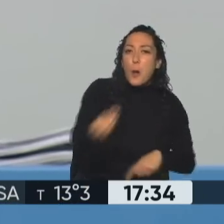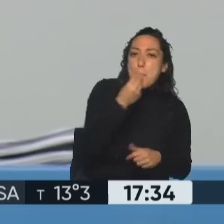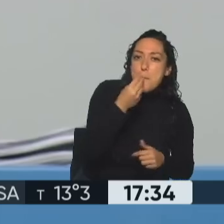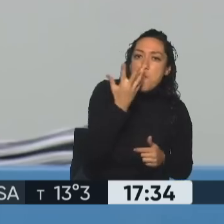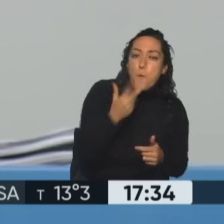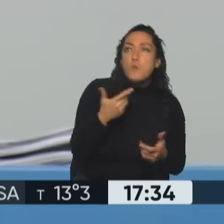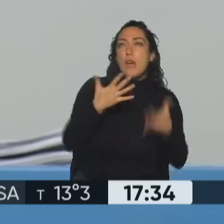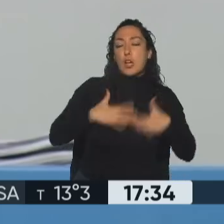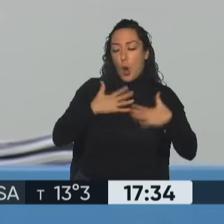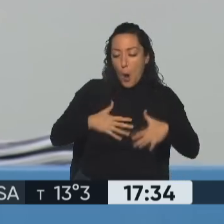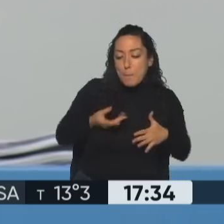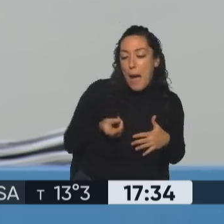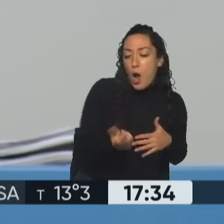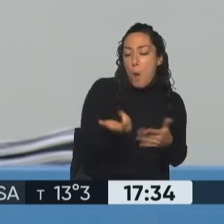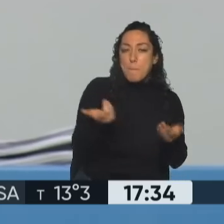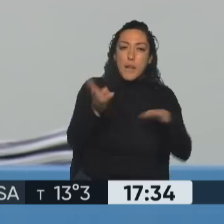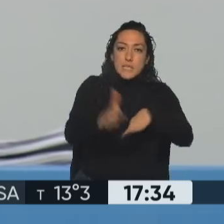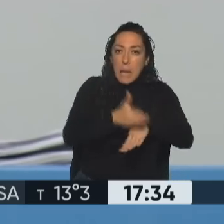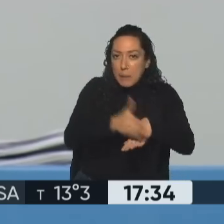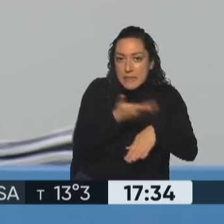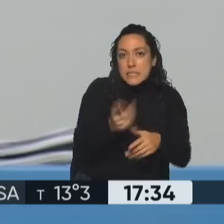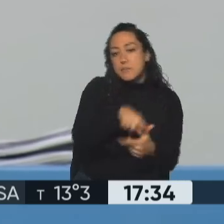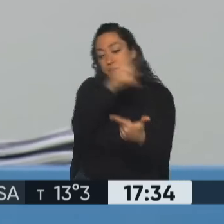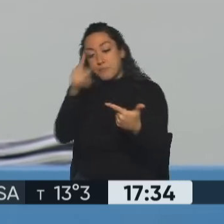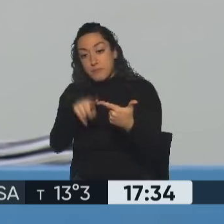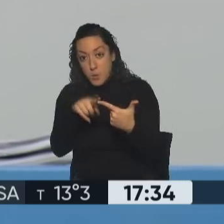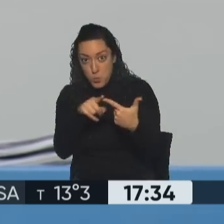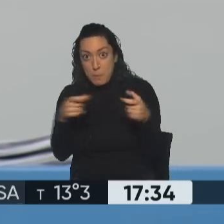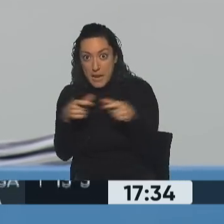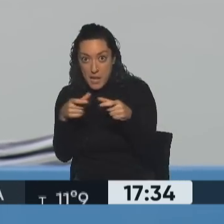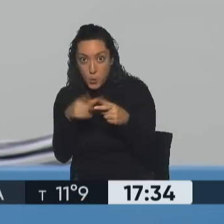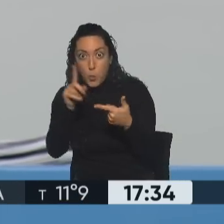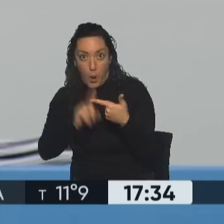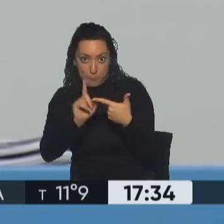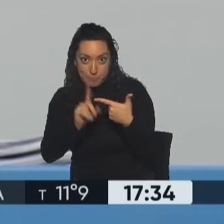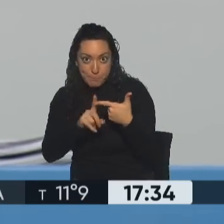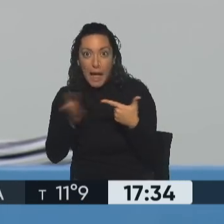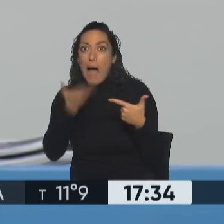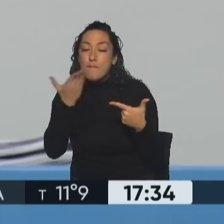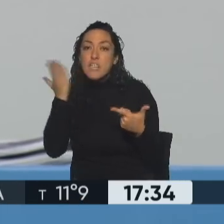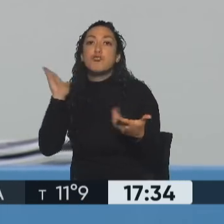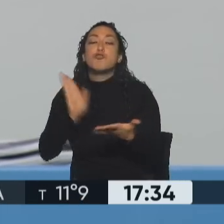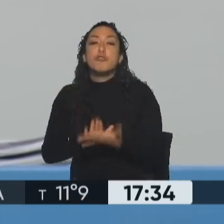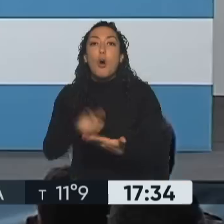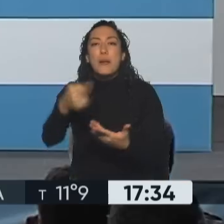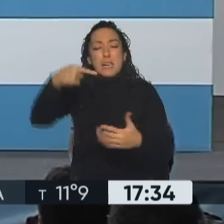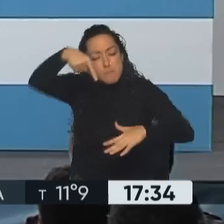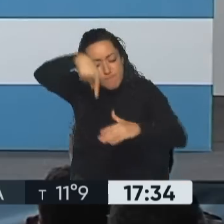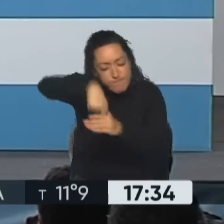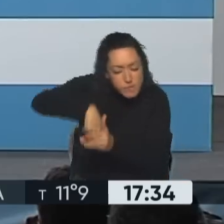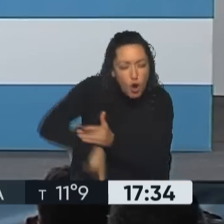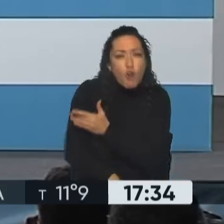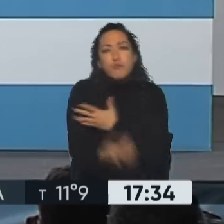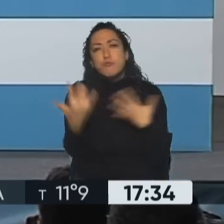gusta ponernos una ropa, un par de zapatillas. La vida de los otros hacía alusión a algo más profundo todavía,